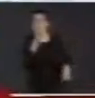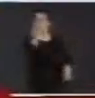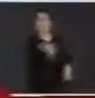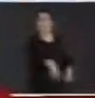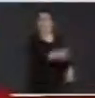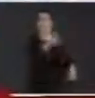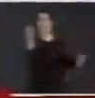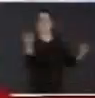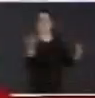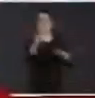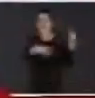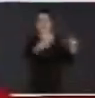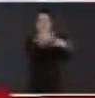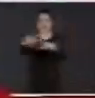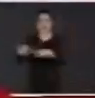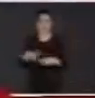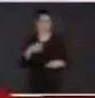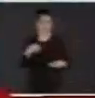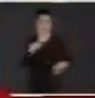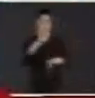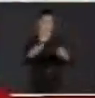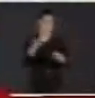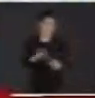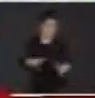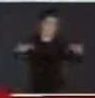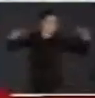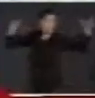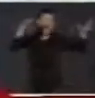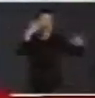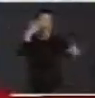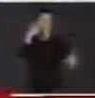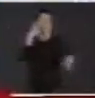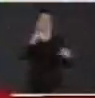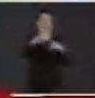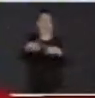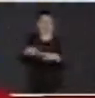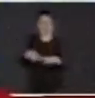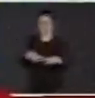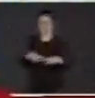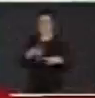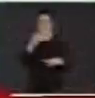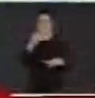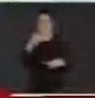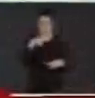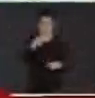paro ni se hechizo lo pondrán, que comprueben lo que jode.